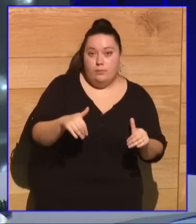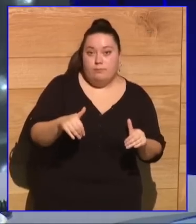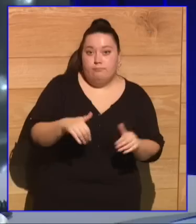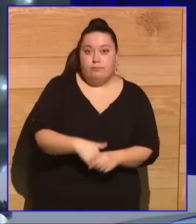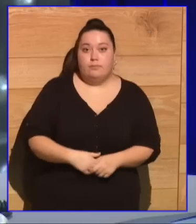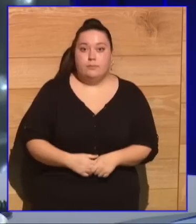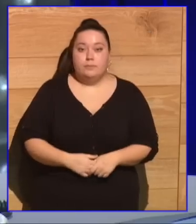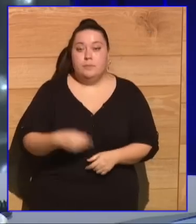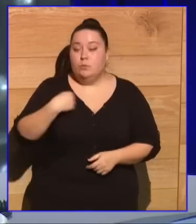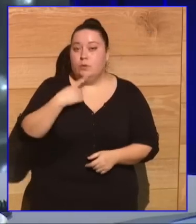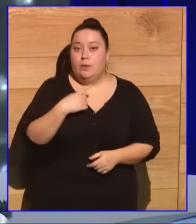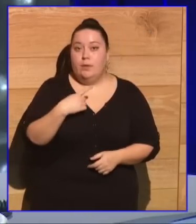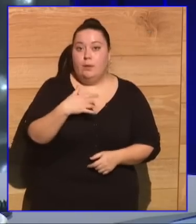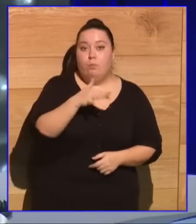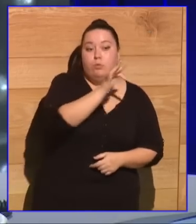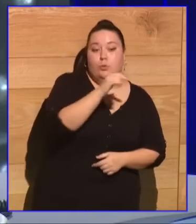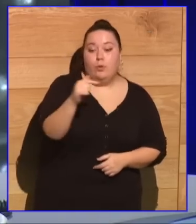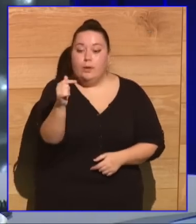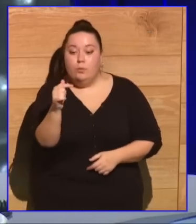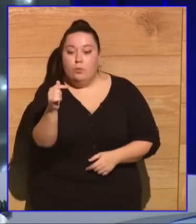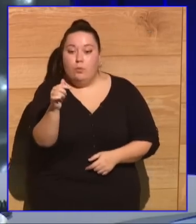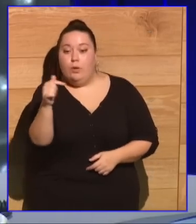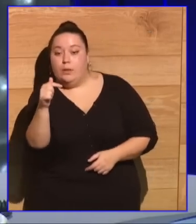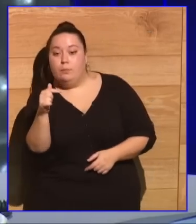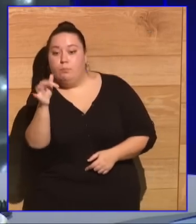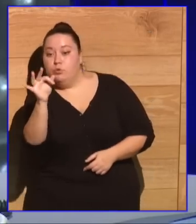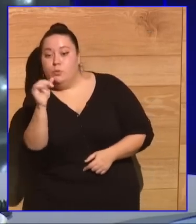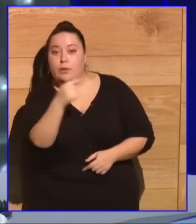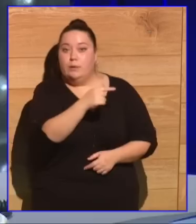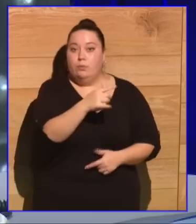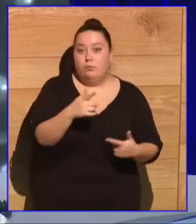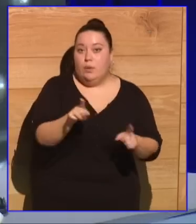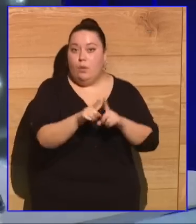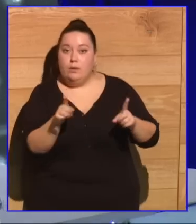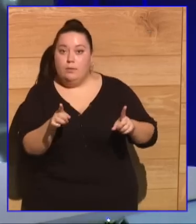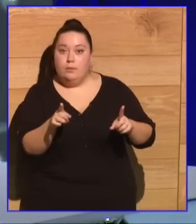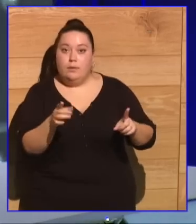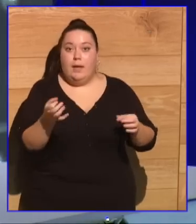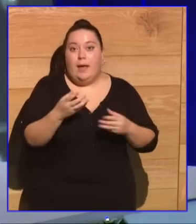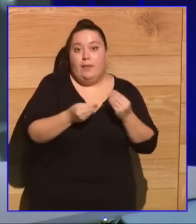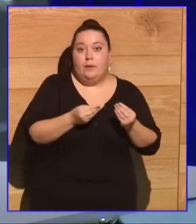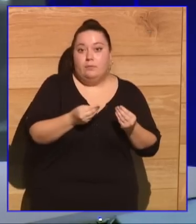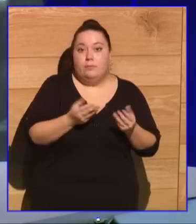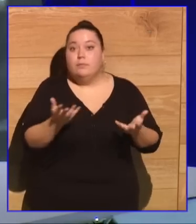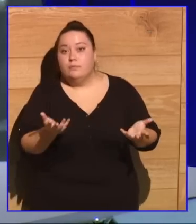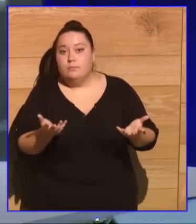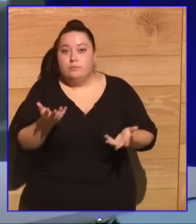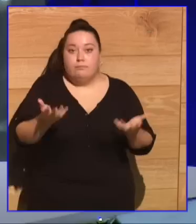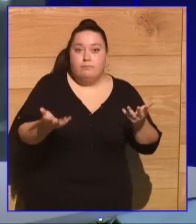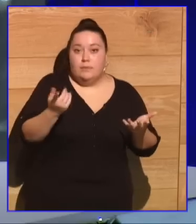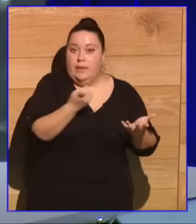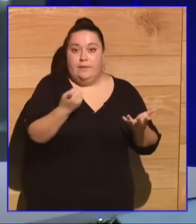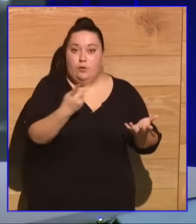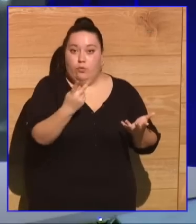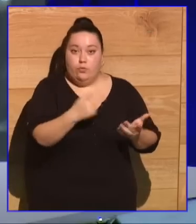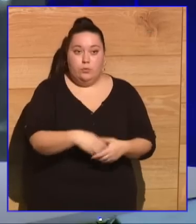si dices el polo positivo o el polo negativo. No, hacen falta el polo positivo y el polo negativo. ¿Qué hay que hacer? ¿Saltar o moverse? Dice, bueno, pues si el tren va